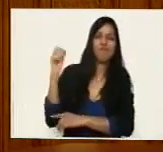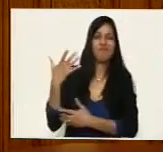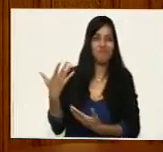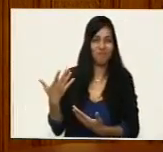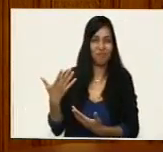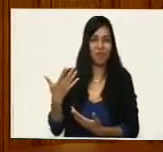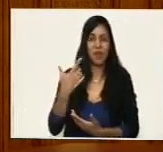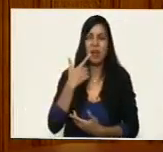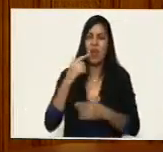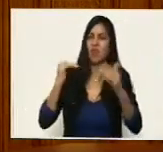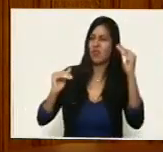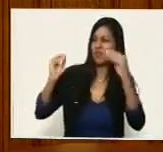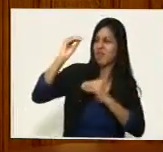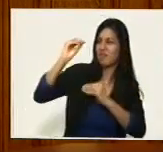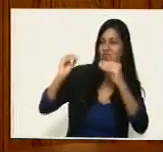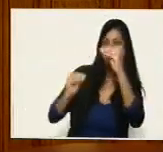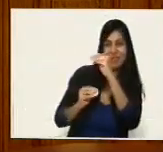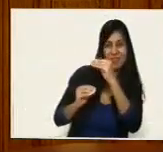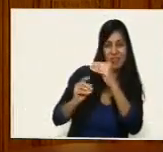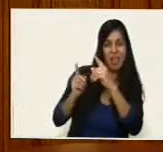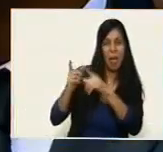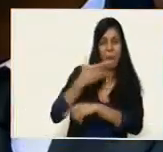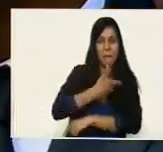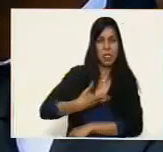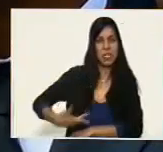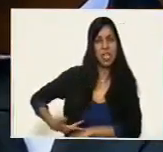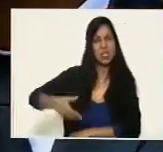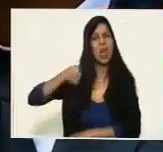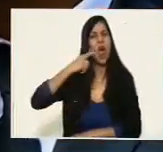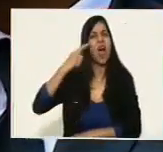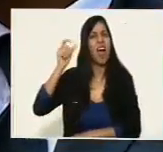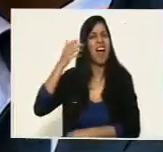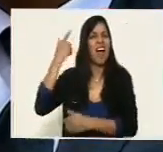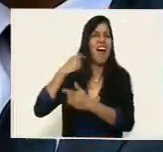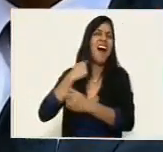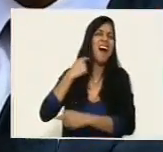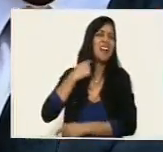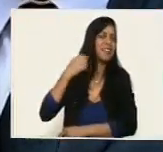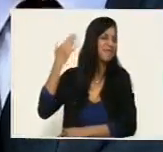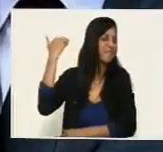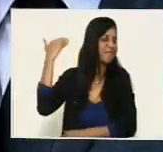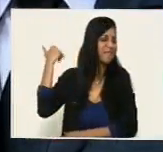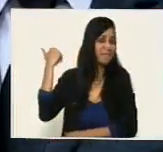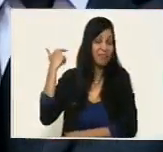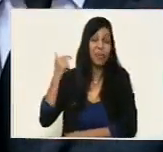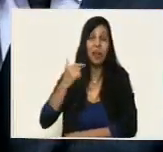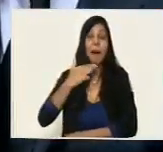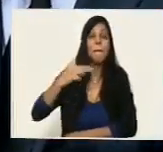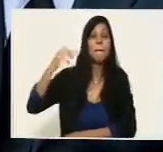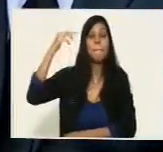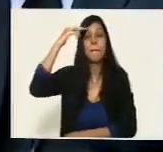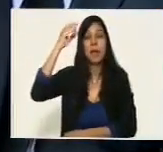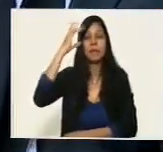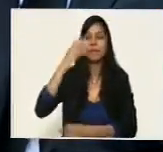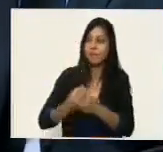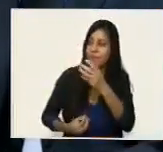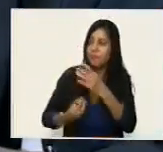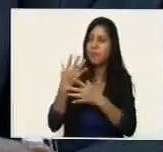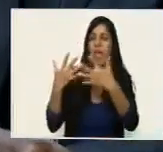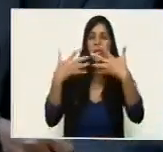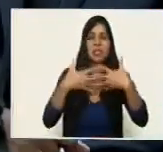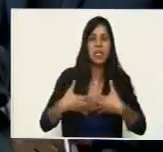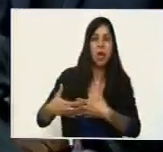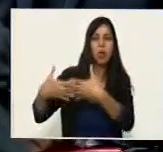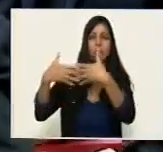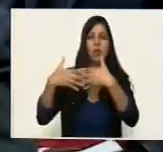monroísmo, que no es del presidente Monroe. Eso ya venía incluso en los padres fundadores de los Estados Unidos, en